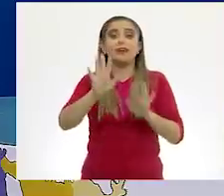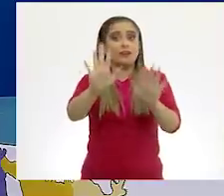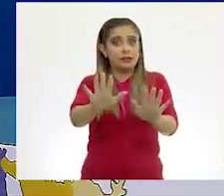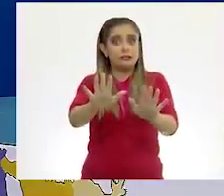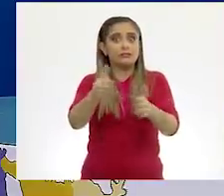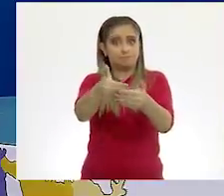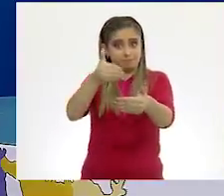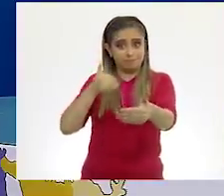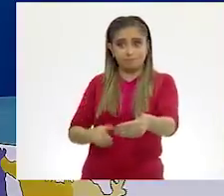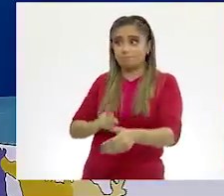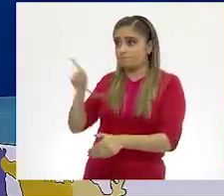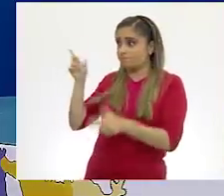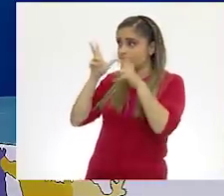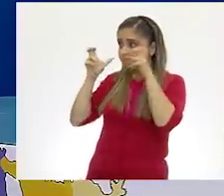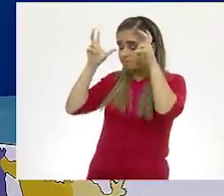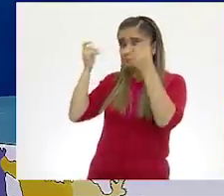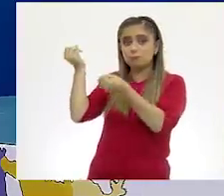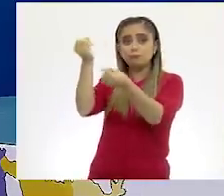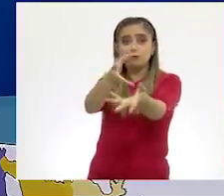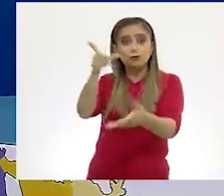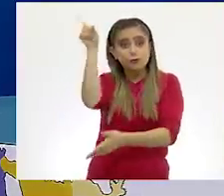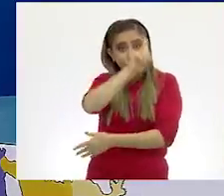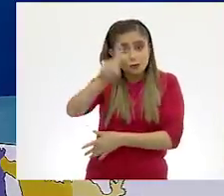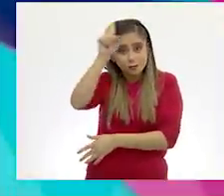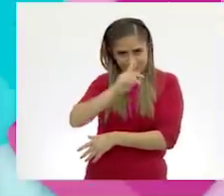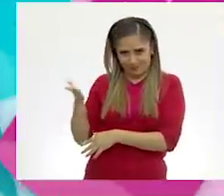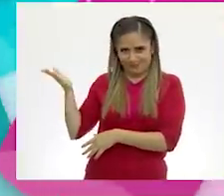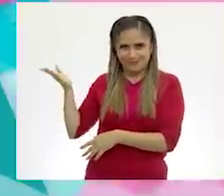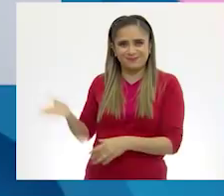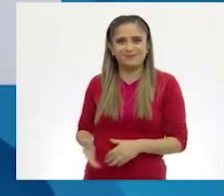antes vamos con un consejo de Ajo Listo.